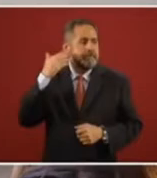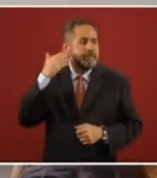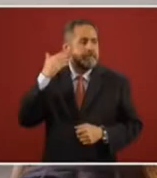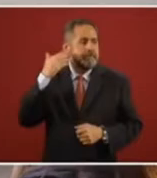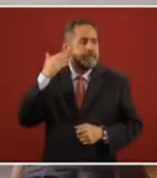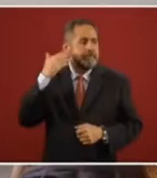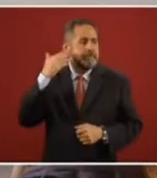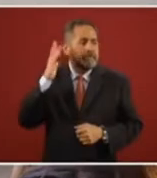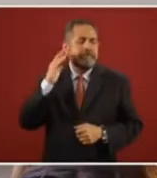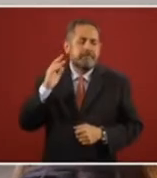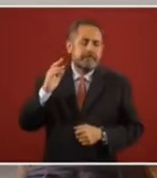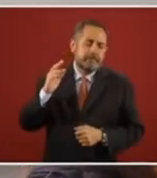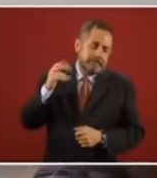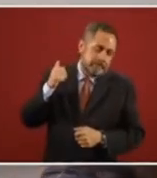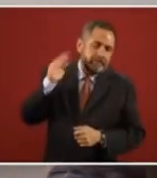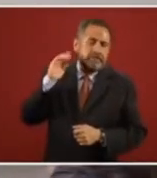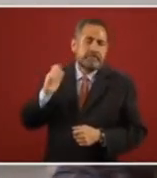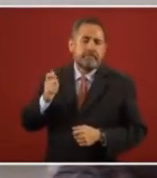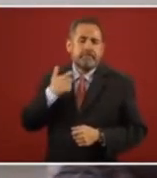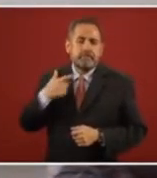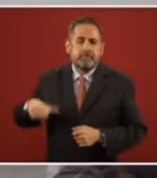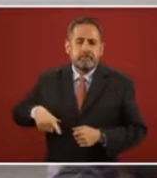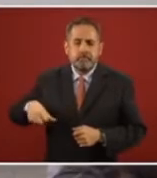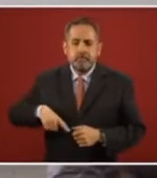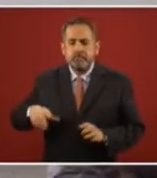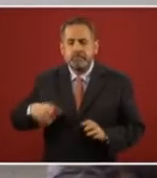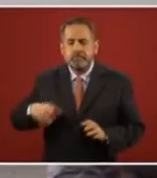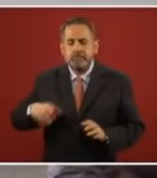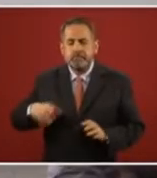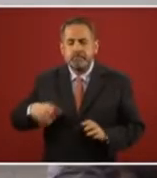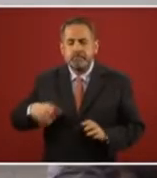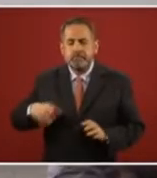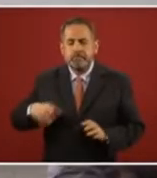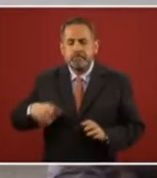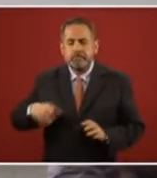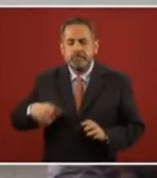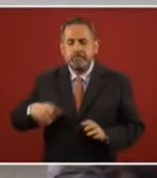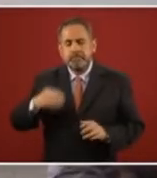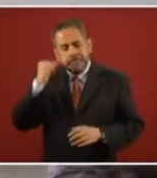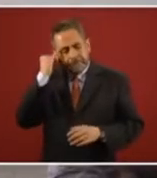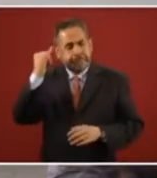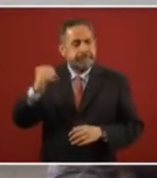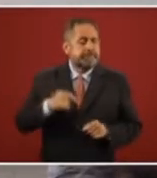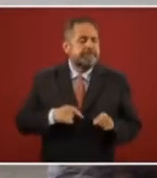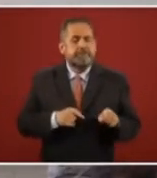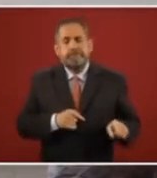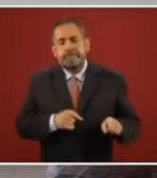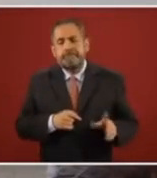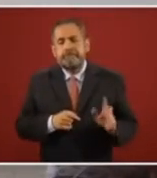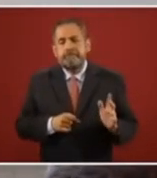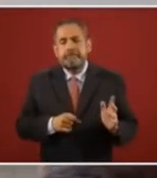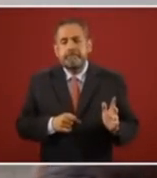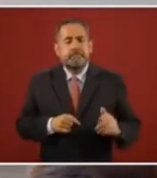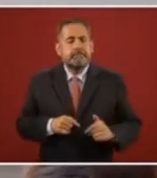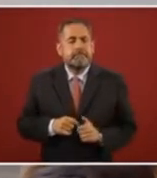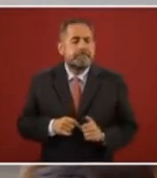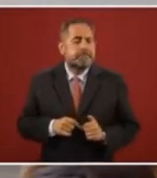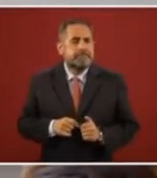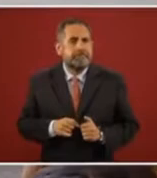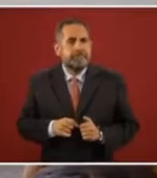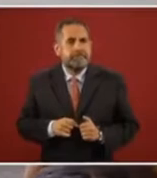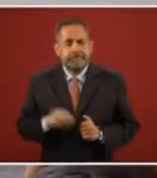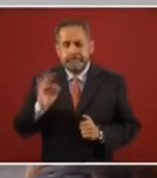conservation el criterio y de que sí